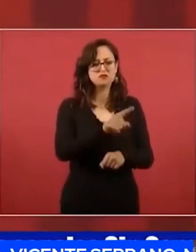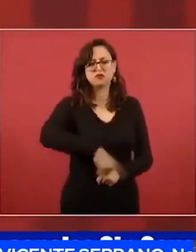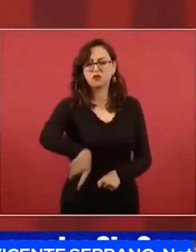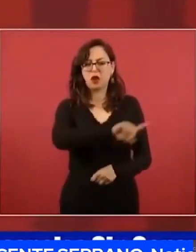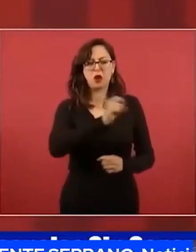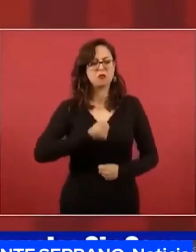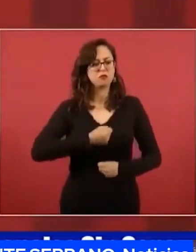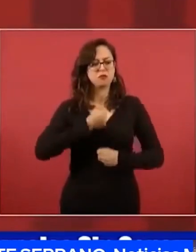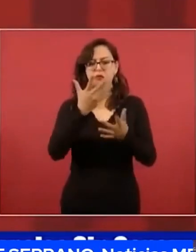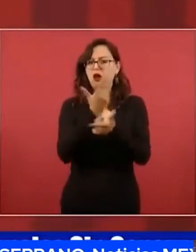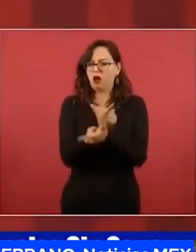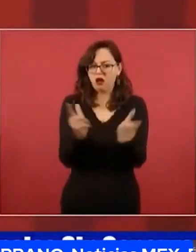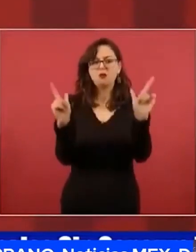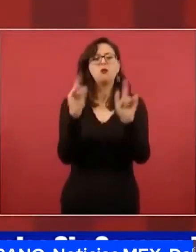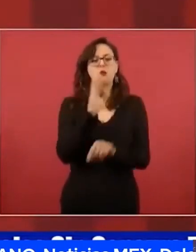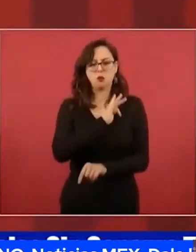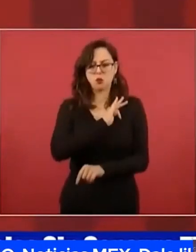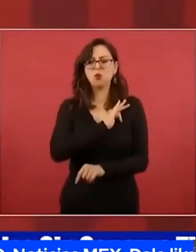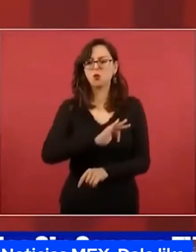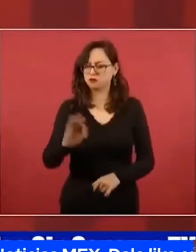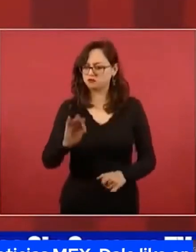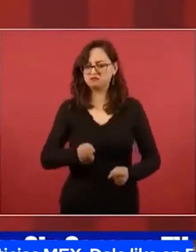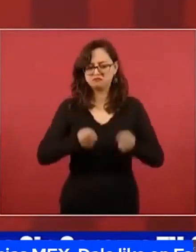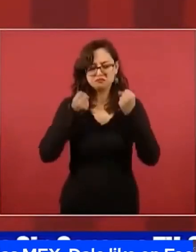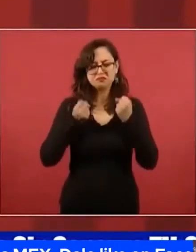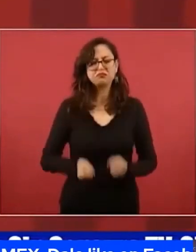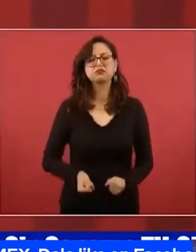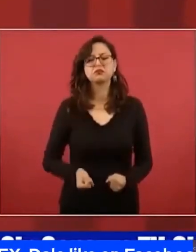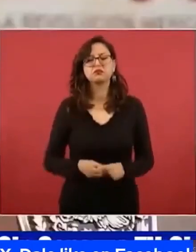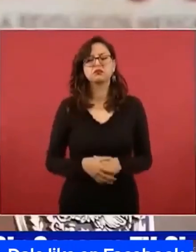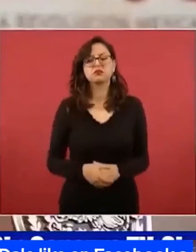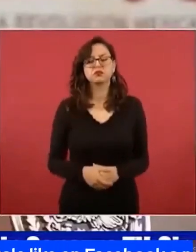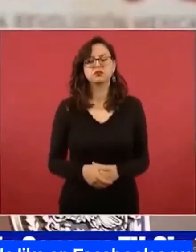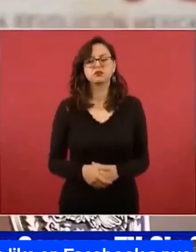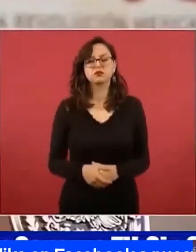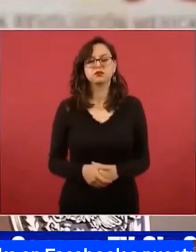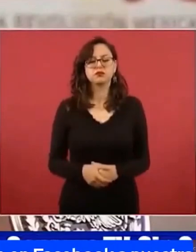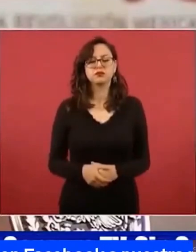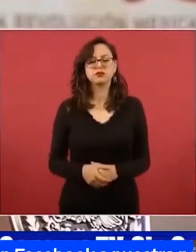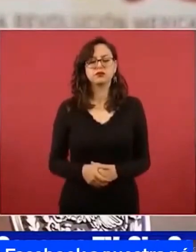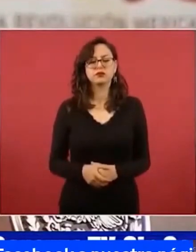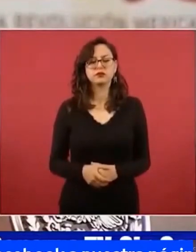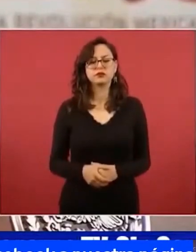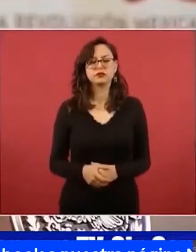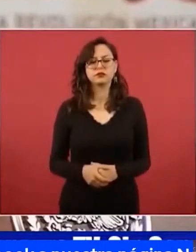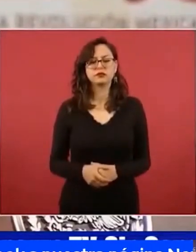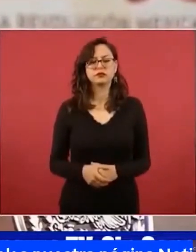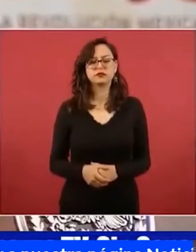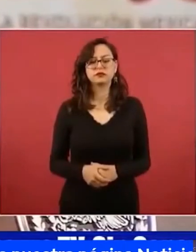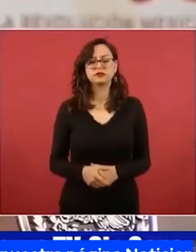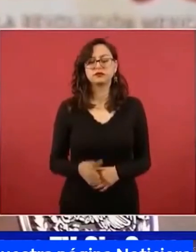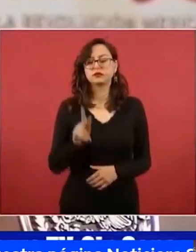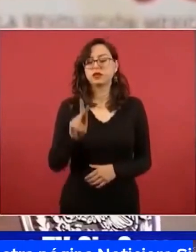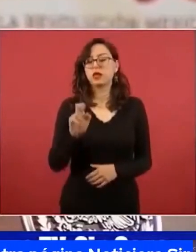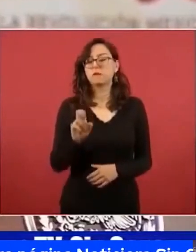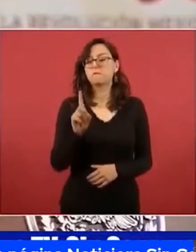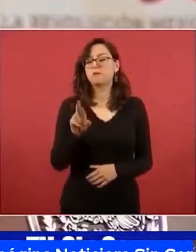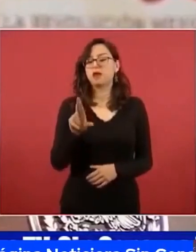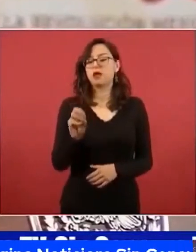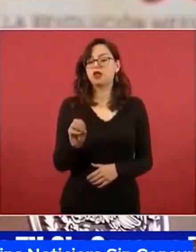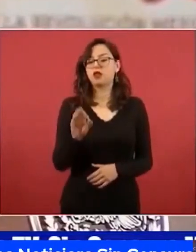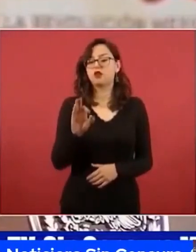que vean la manipulación y la realidad. Este es el presidente Andrés Manuel López Obrador refiriéndose a Pedro Ferriz de